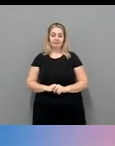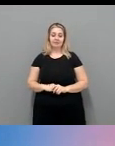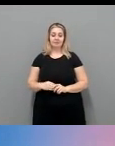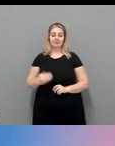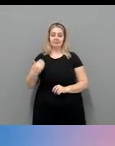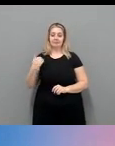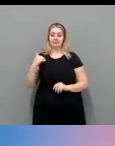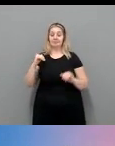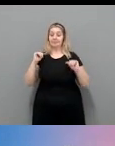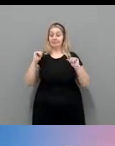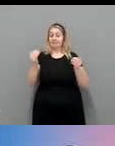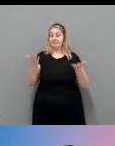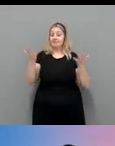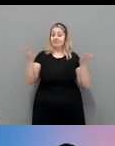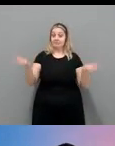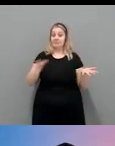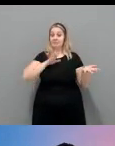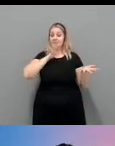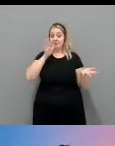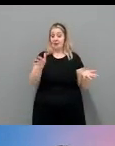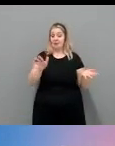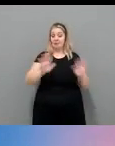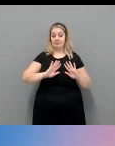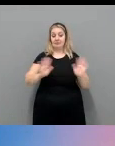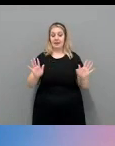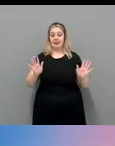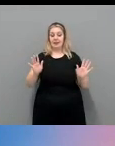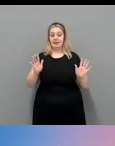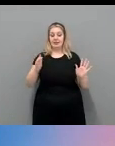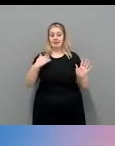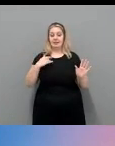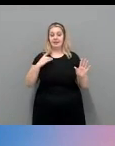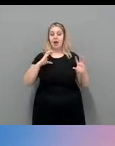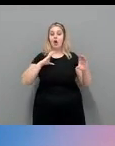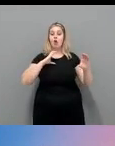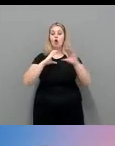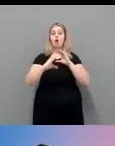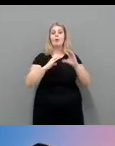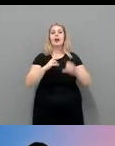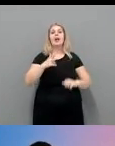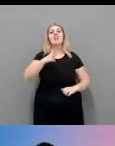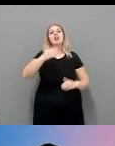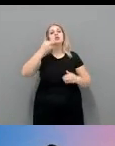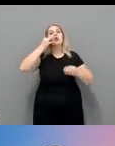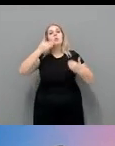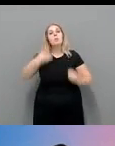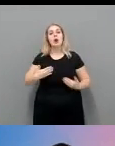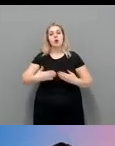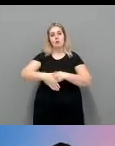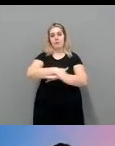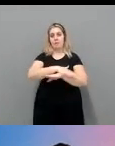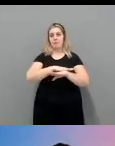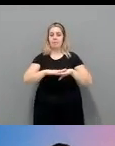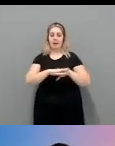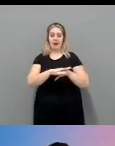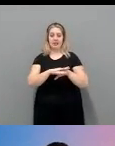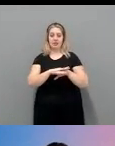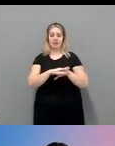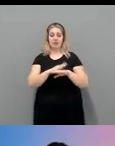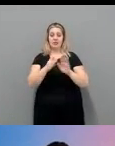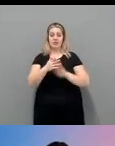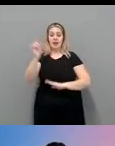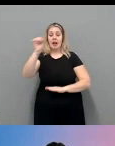dicho lo cual, pues simplemente me apoyo en que la comunicación es un derecho humano básico y que no existe una habilidad previa